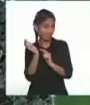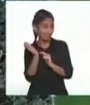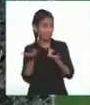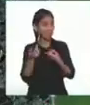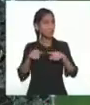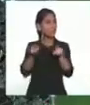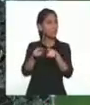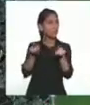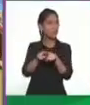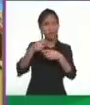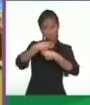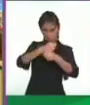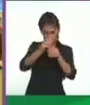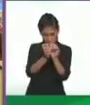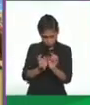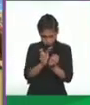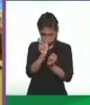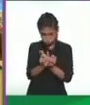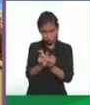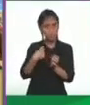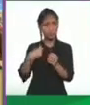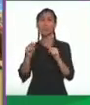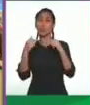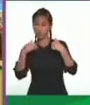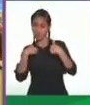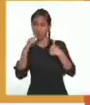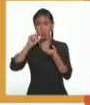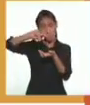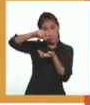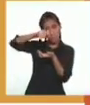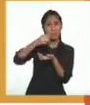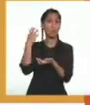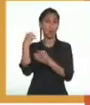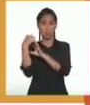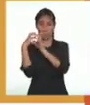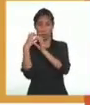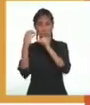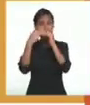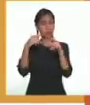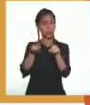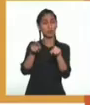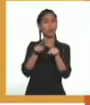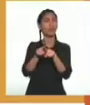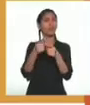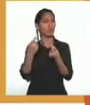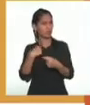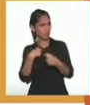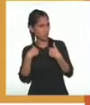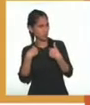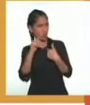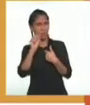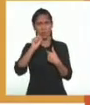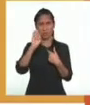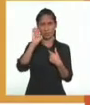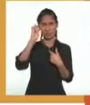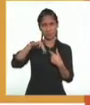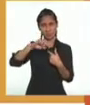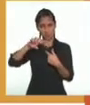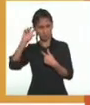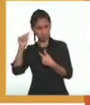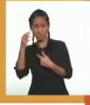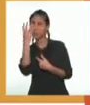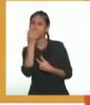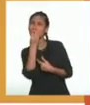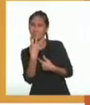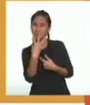o pueden hacerlas con cartón. Yo tengo una tapita morada. Yo tengo una semilla de tagua. Esta semilla es bien bonita y la usamos en la Amazonía